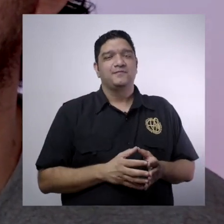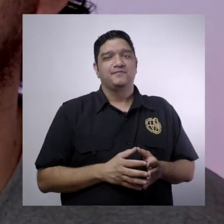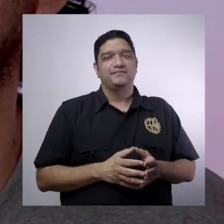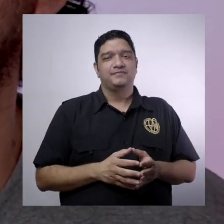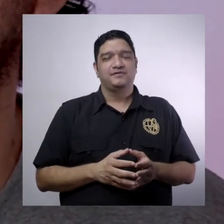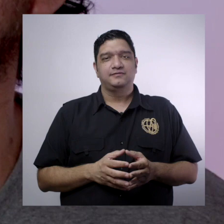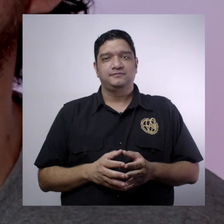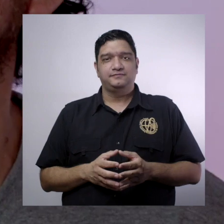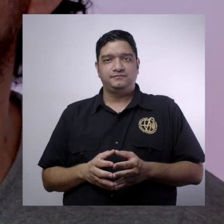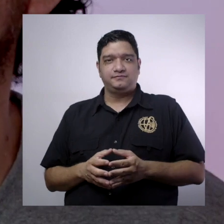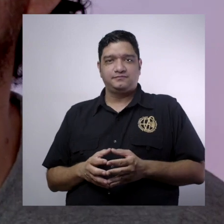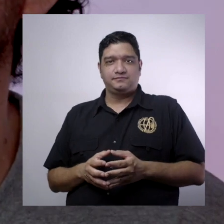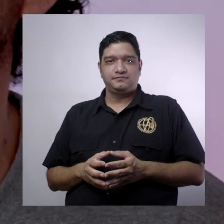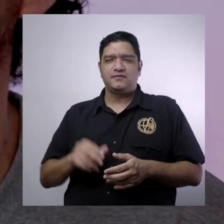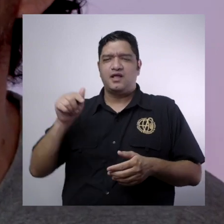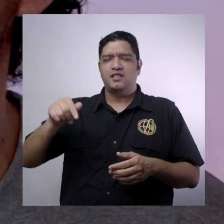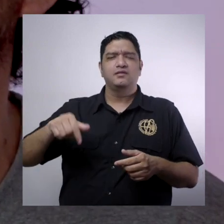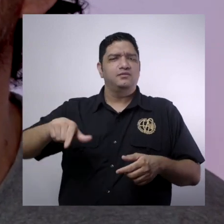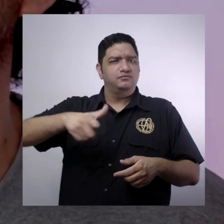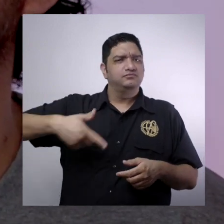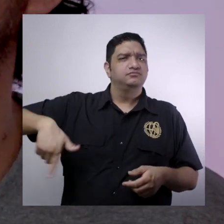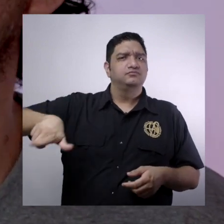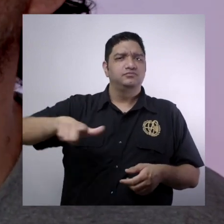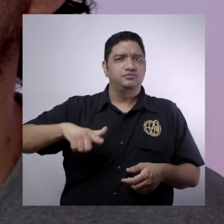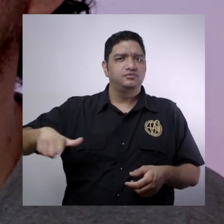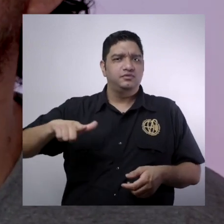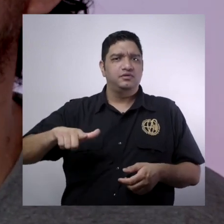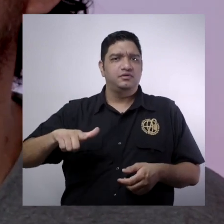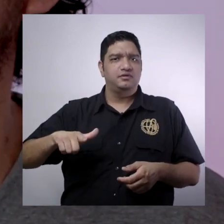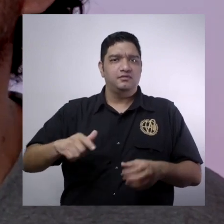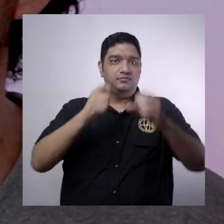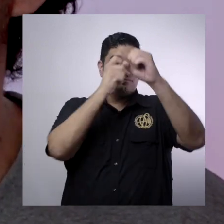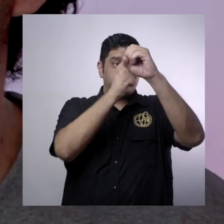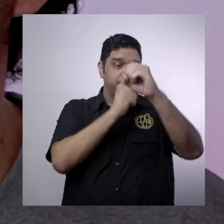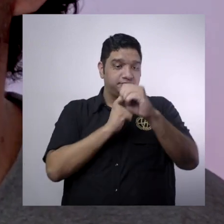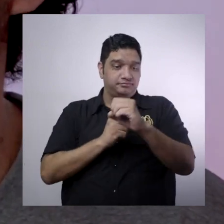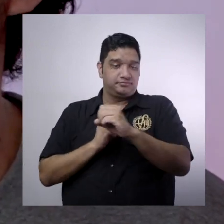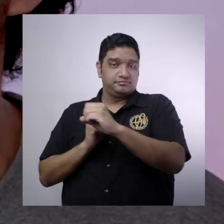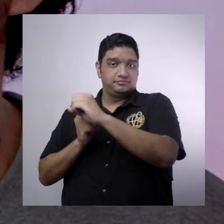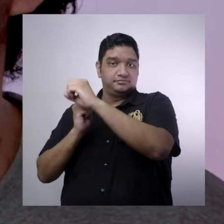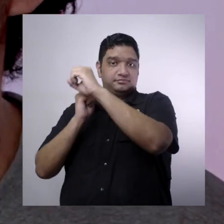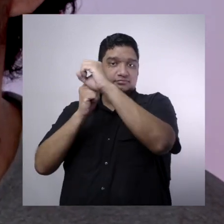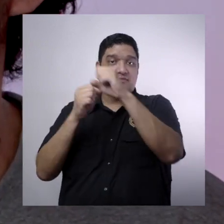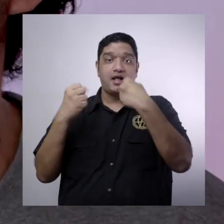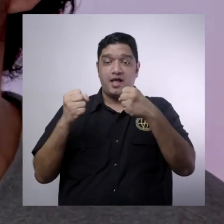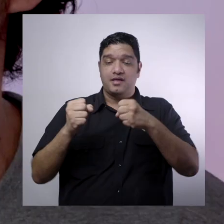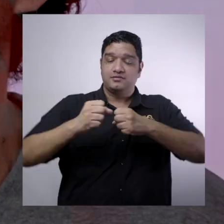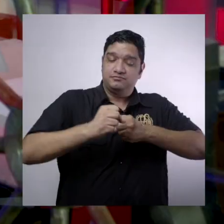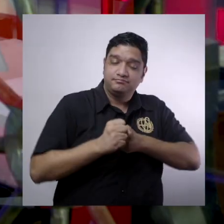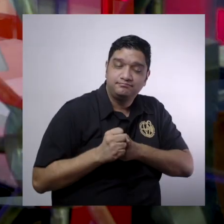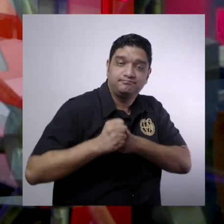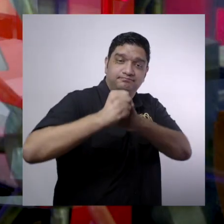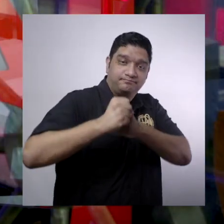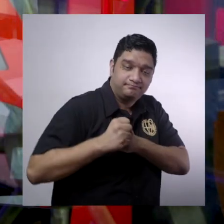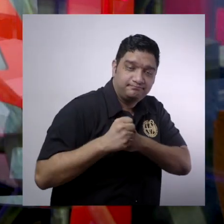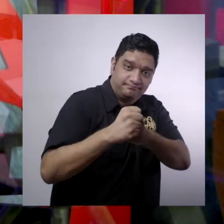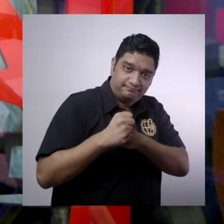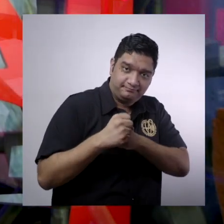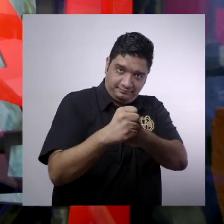una instalación escultural hecha totalmente de madera,